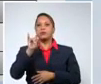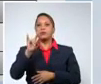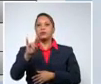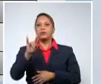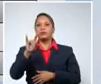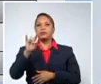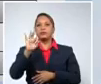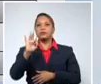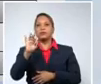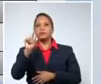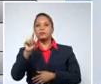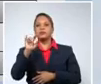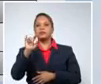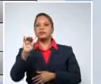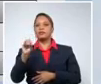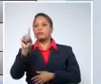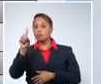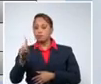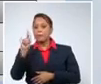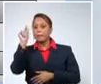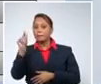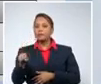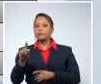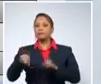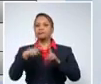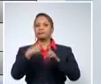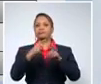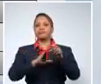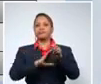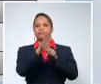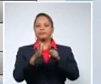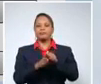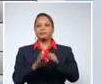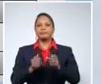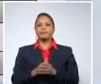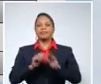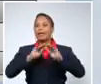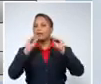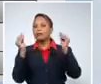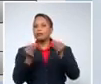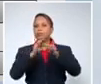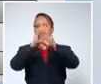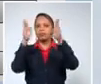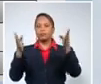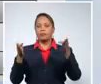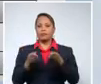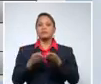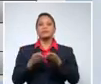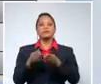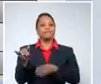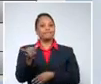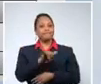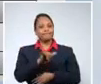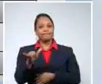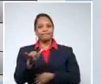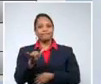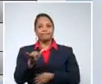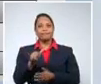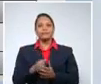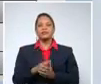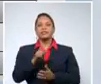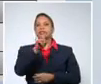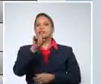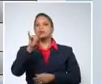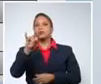115.978.601 personas confirmadas con COVID en todo el mundo. Siguen reportando los 190 países y